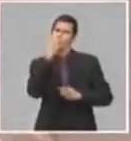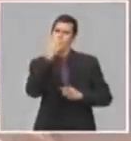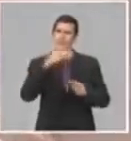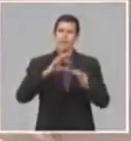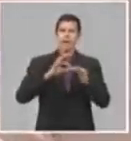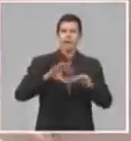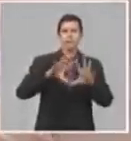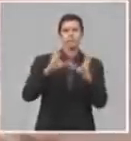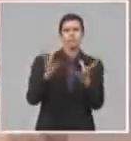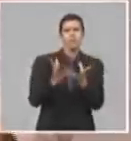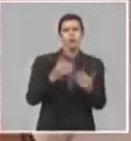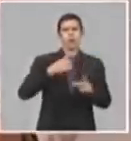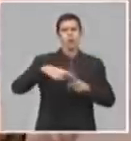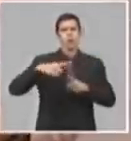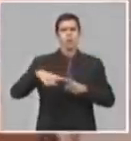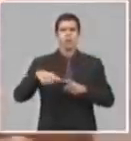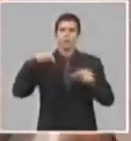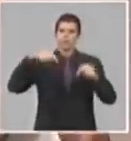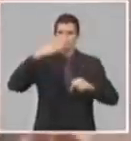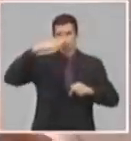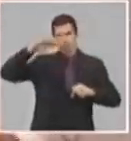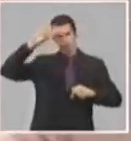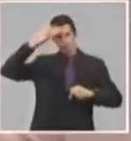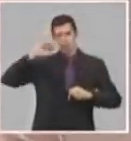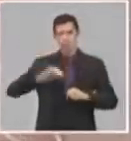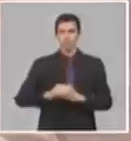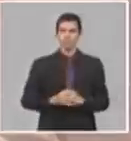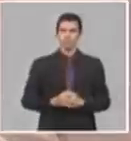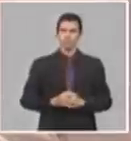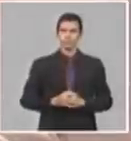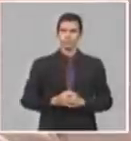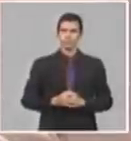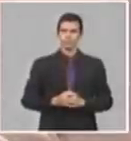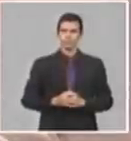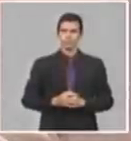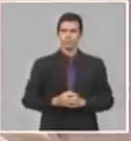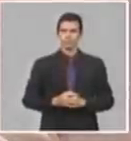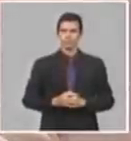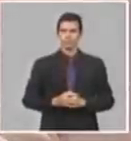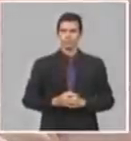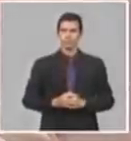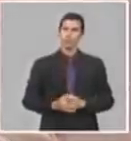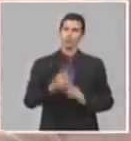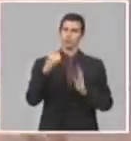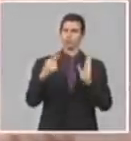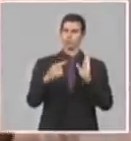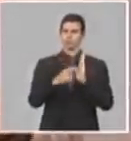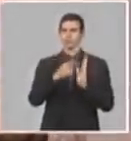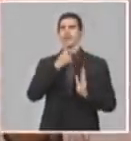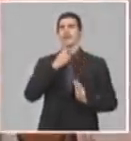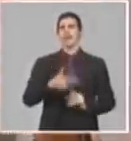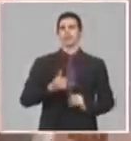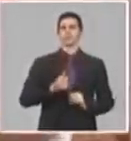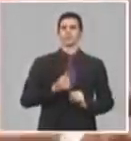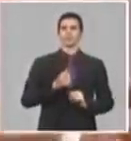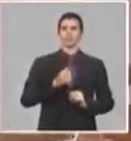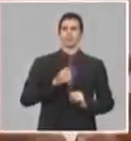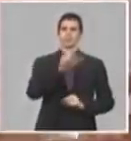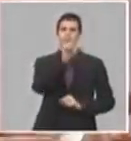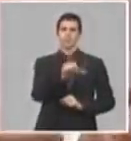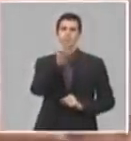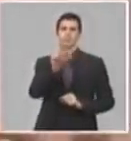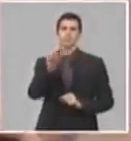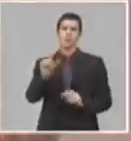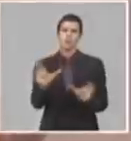las producciones, para que sostengan la cadena de producción de bienes y servicios, pero tratar en